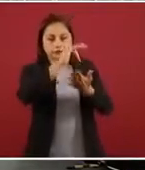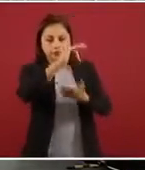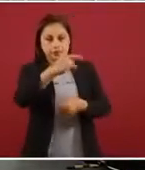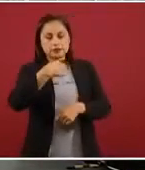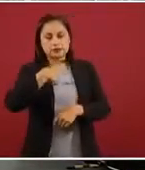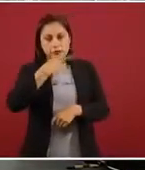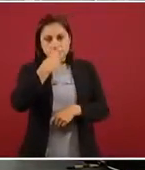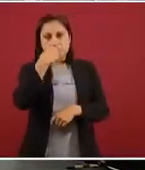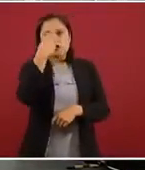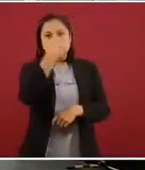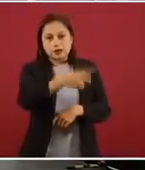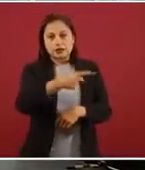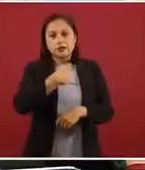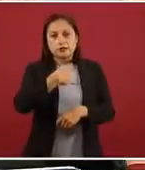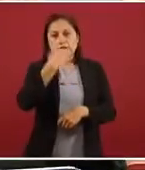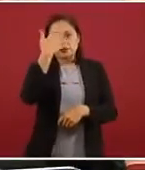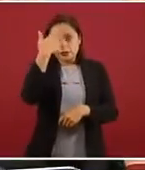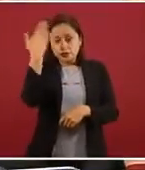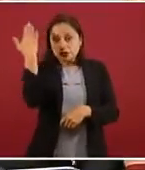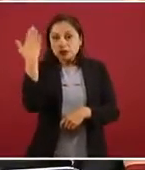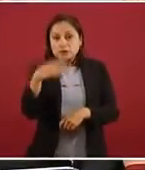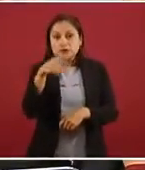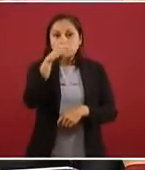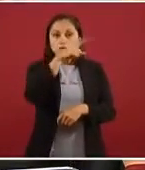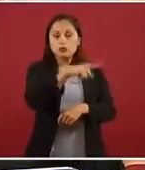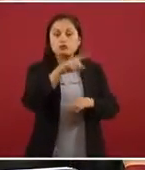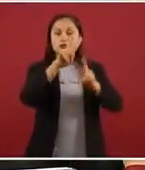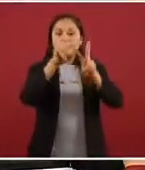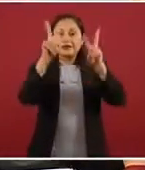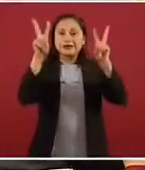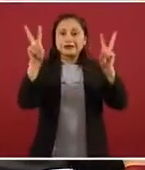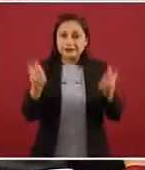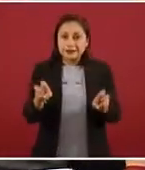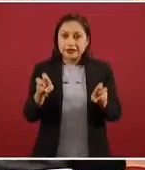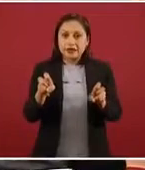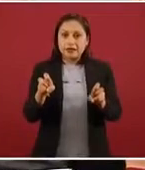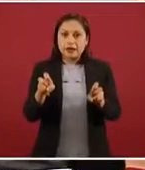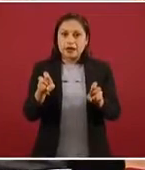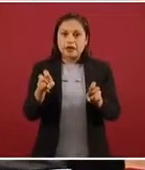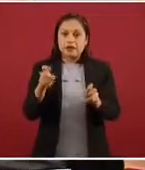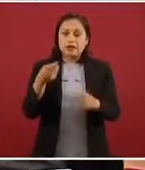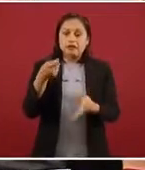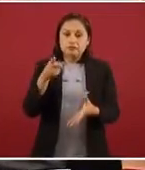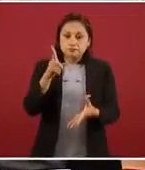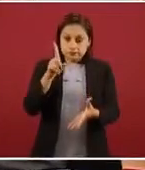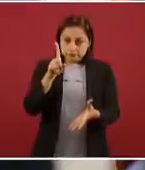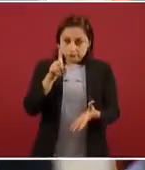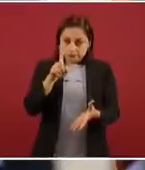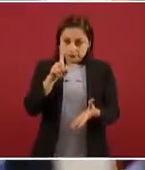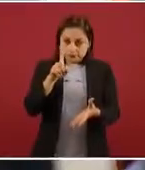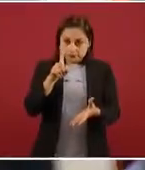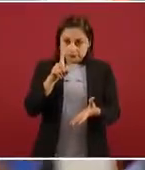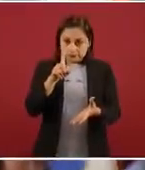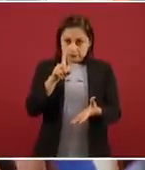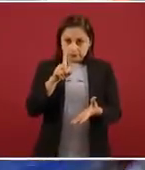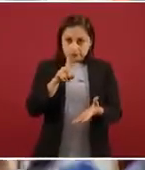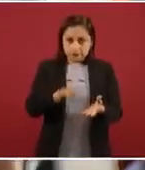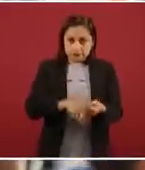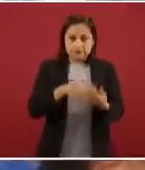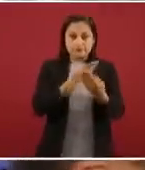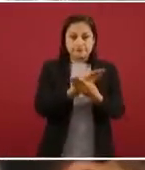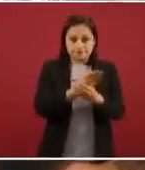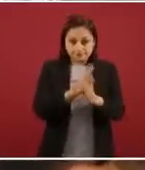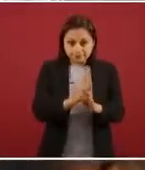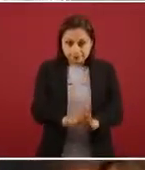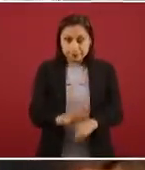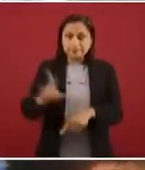de esta cirugía mayor que está realizando usted en relación para sanar las relaciones con los bancos, con